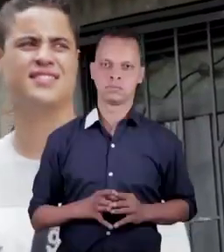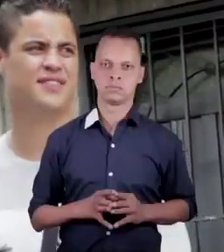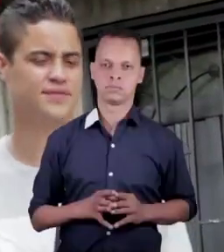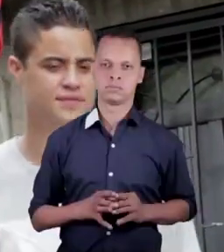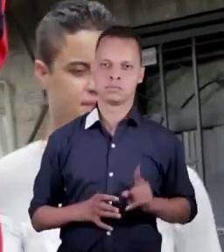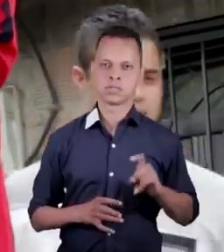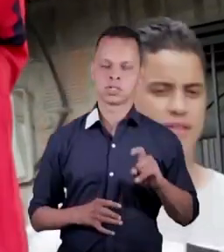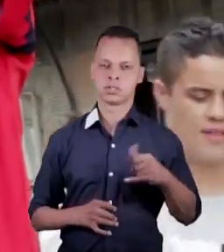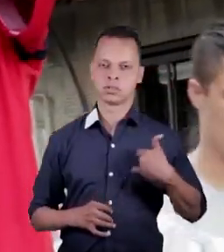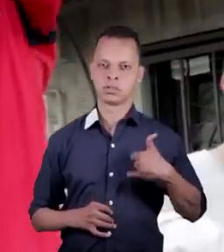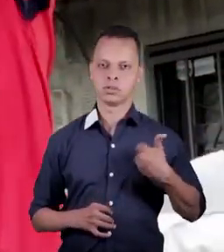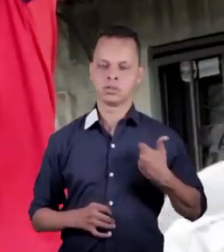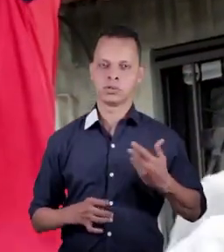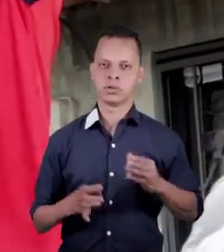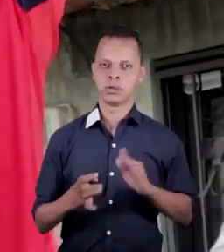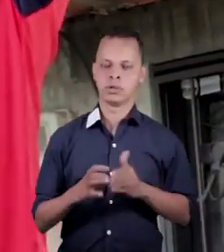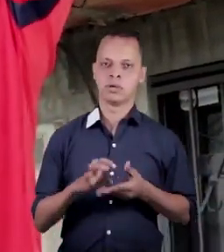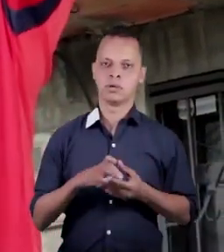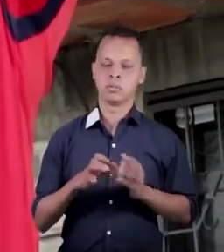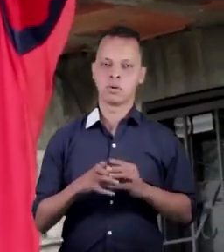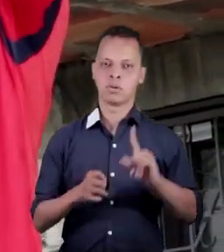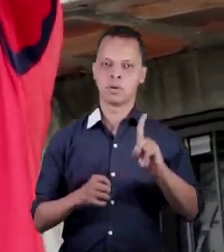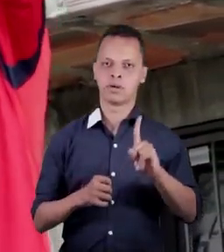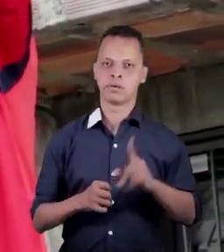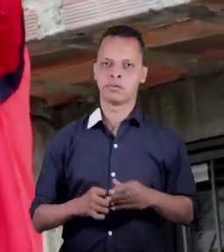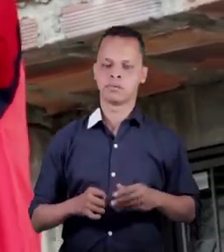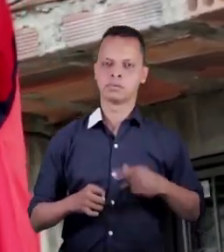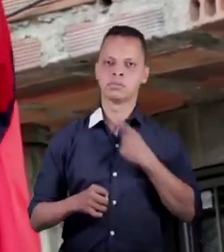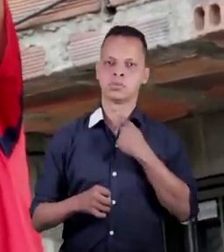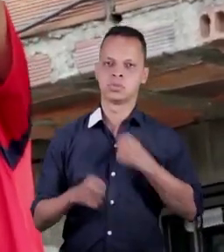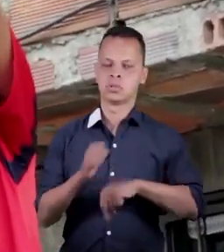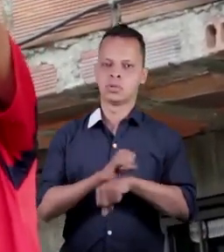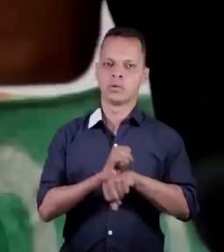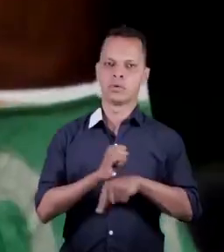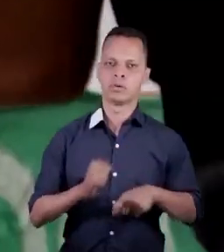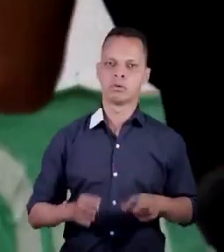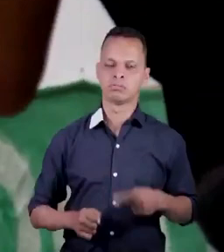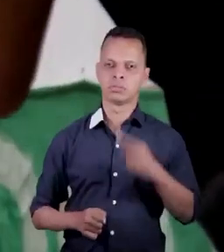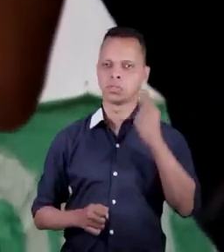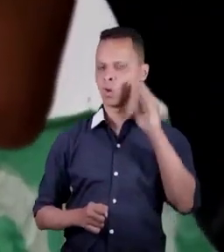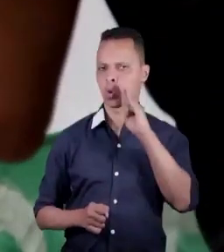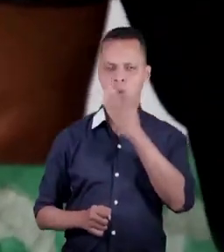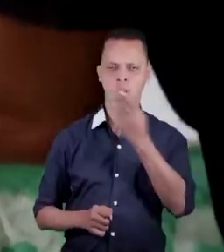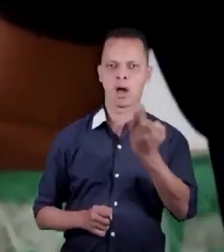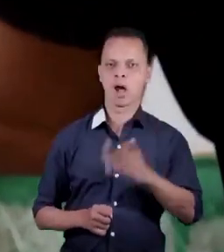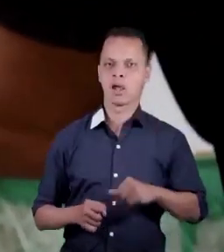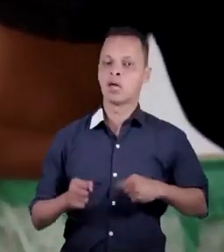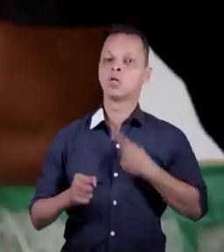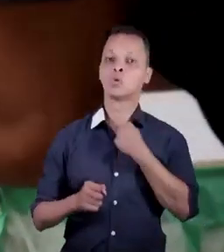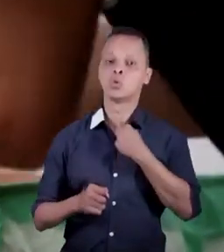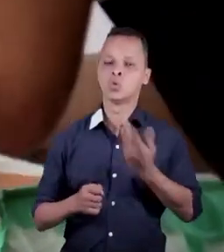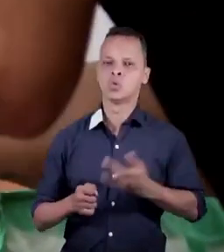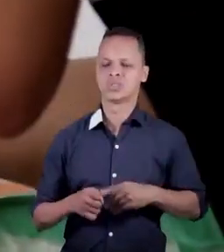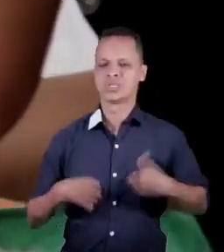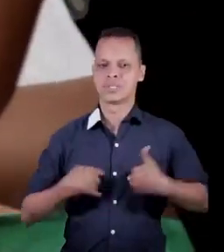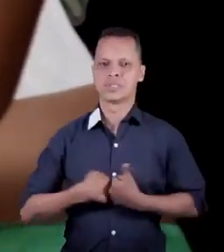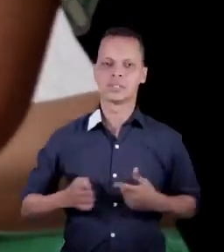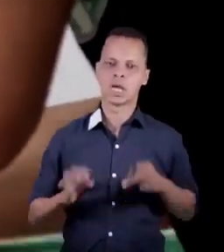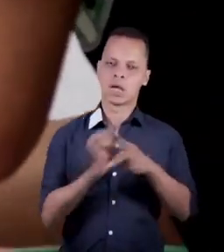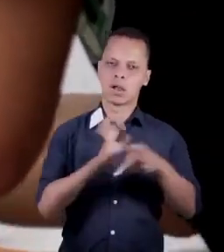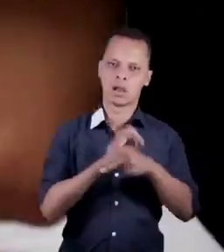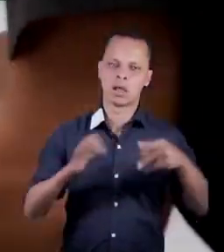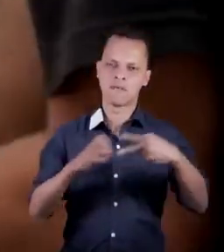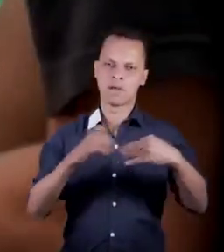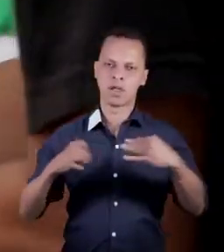seis jóvenes del barrio popular unos seguidores del fútbol pretenden darle otra cara a su pasión calzado de señalamientos